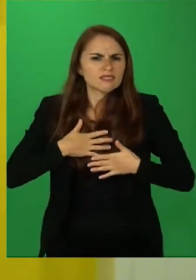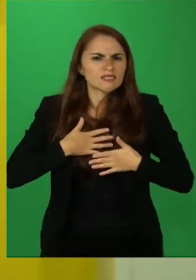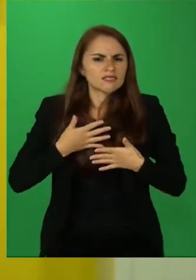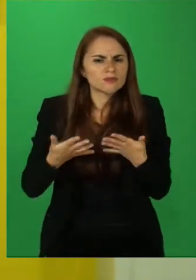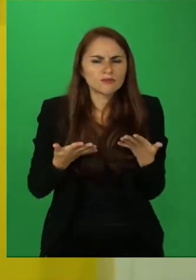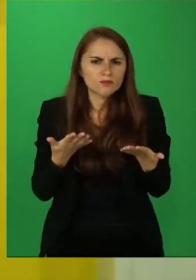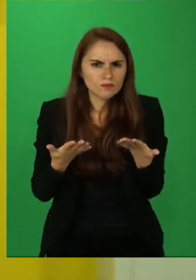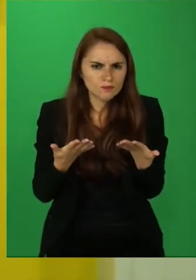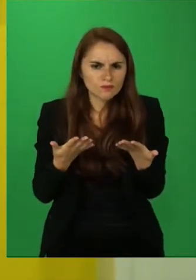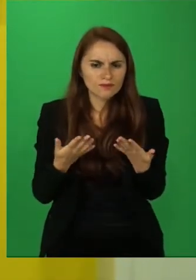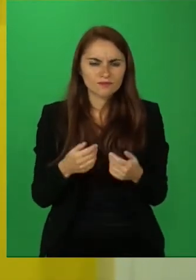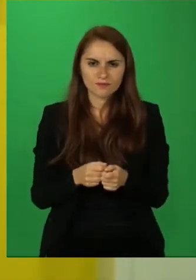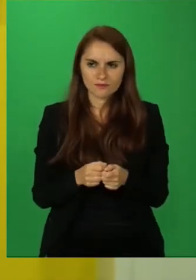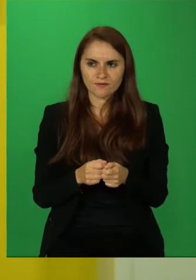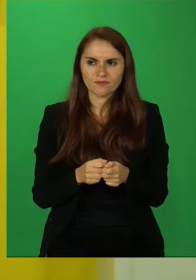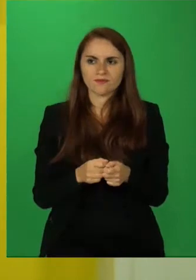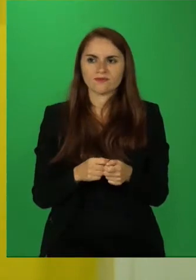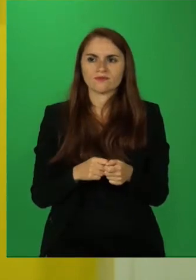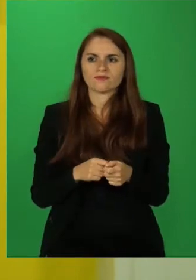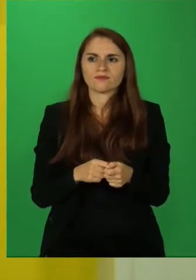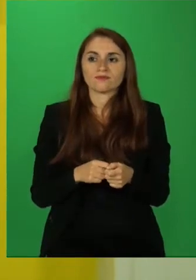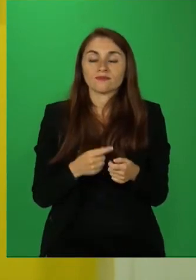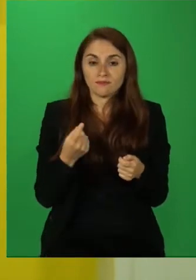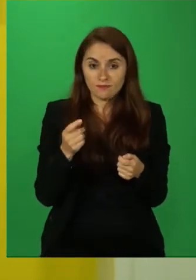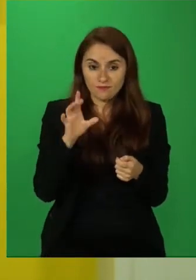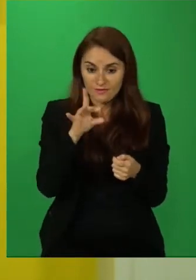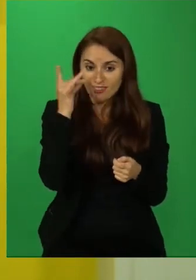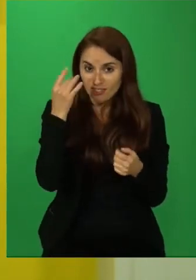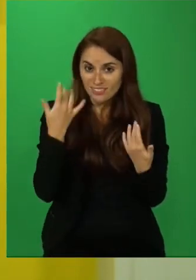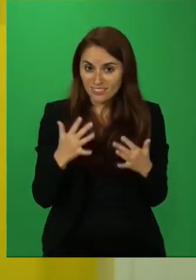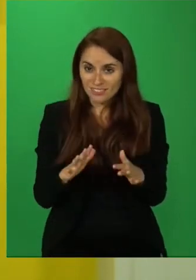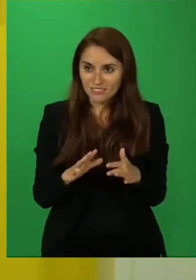sumas a la actitud del emisor. ¿Lo tienes?